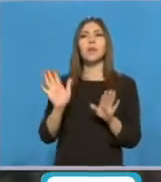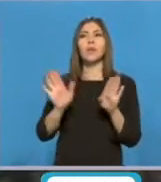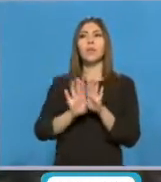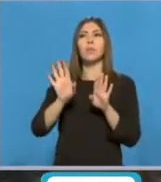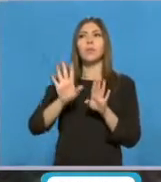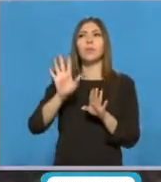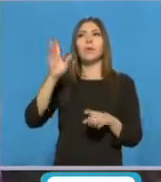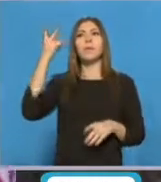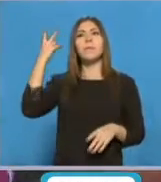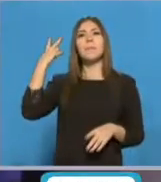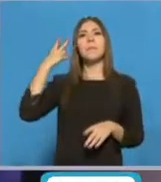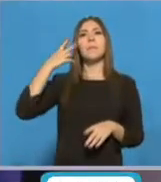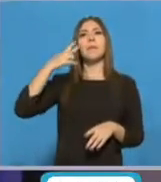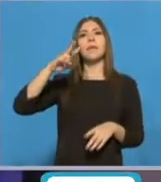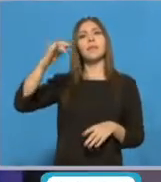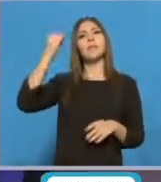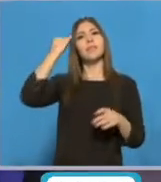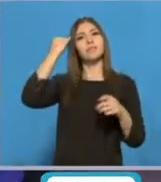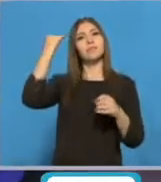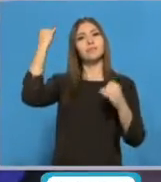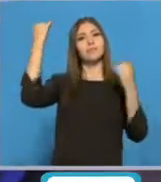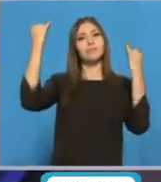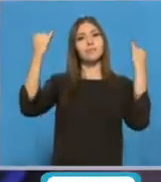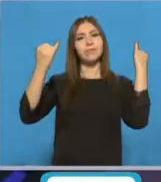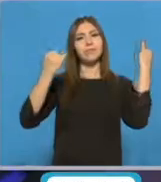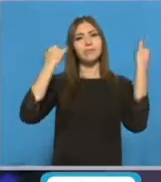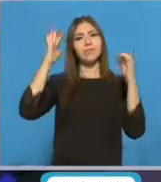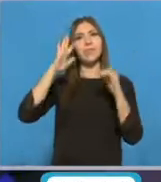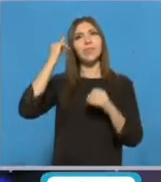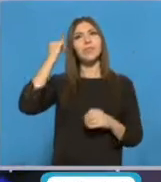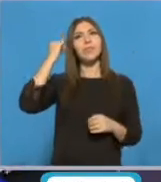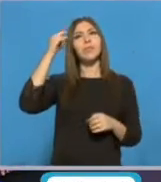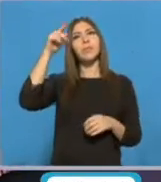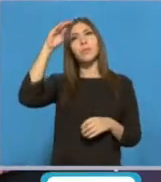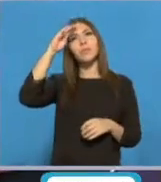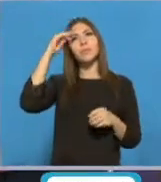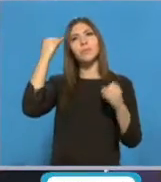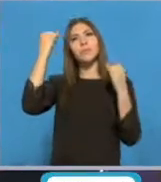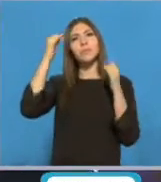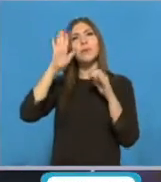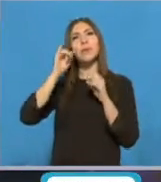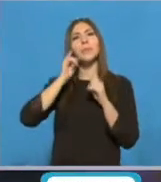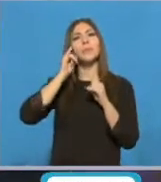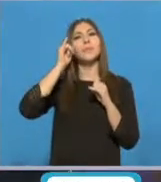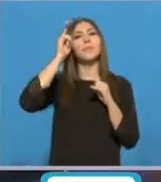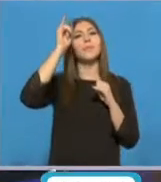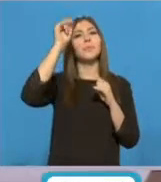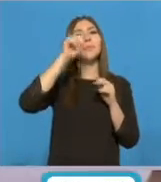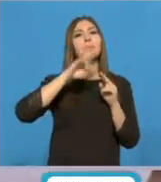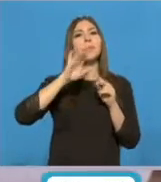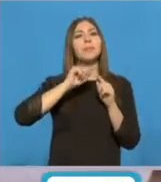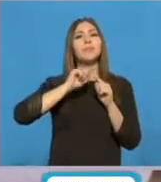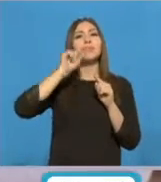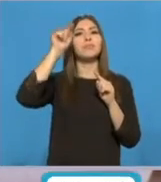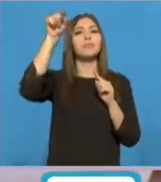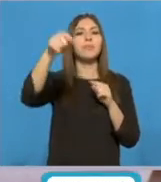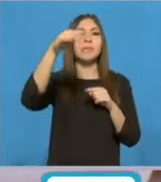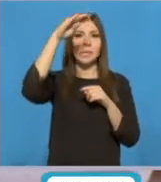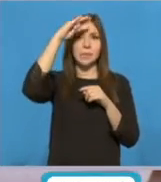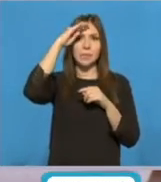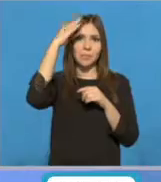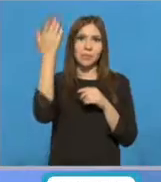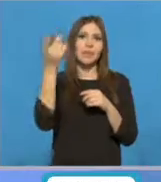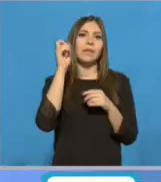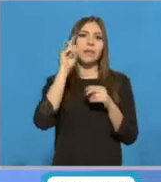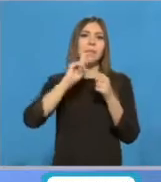viaje, ¿no? Para Nos imaginarnos, imaginamos, claro. Te transportas con el simple hecho de pensar Claro. en el espacio, ¿no? Y entonces eso ya nos